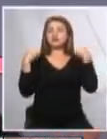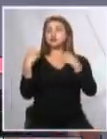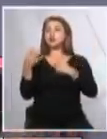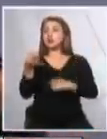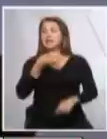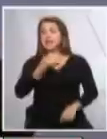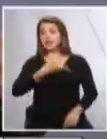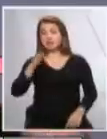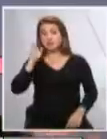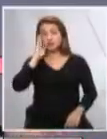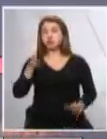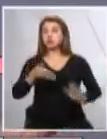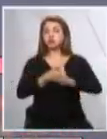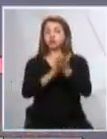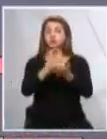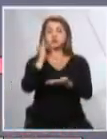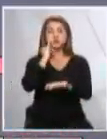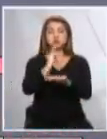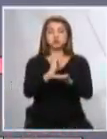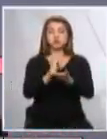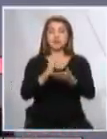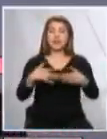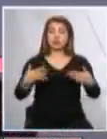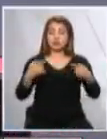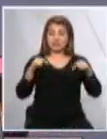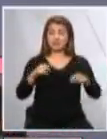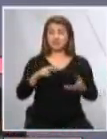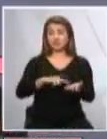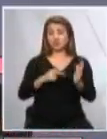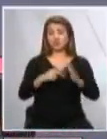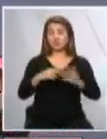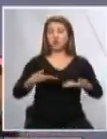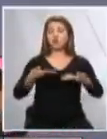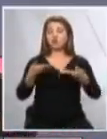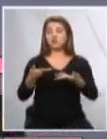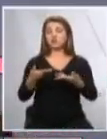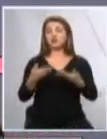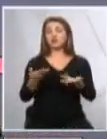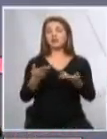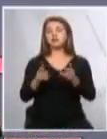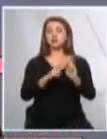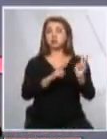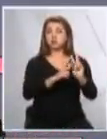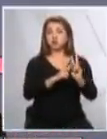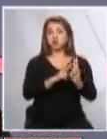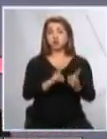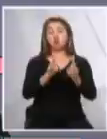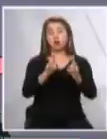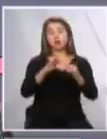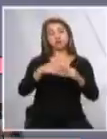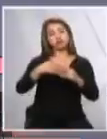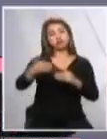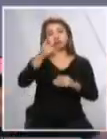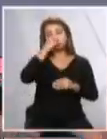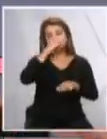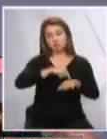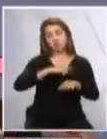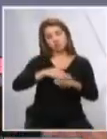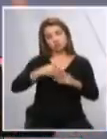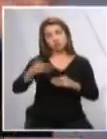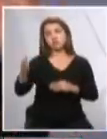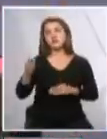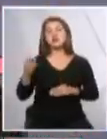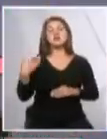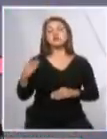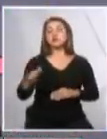que toda la institucionalidad política reaccione frente a esta crisis y ofrezca una solución, por lo menos a través del tiempo, sin perjuicio de que obviamente se siga